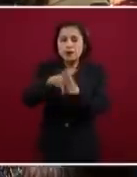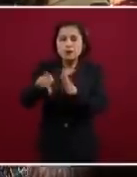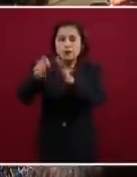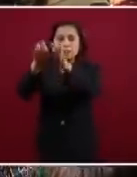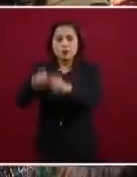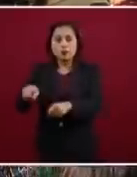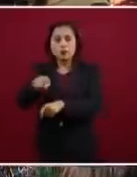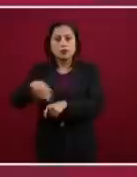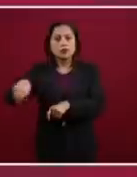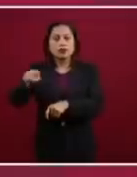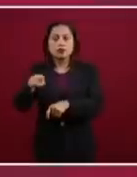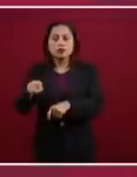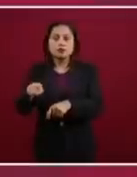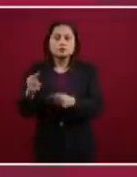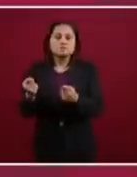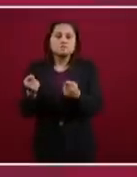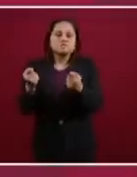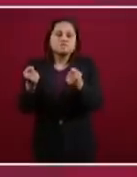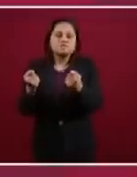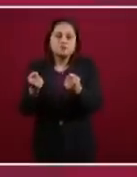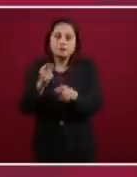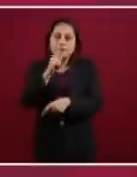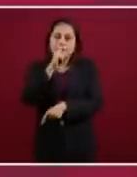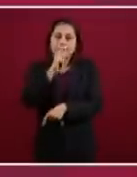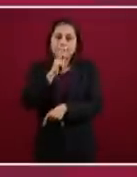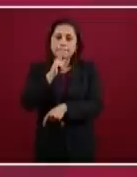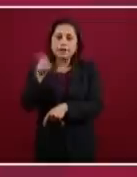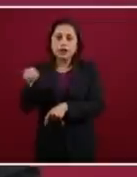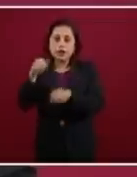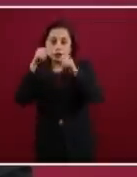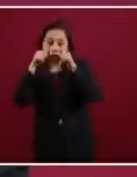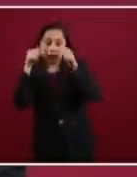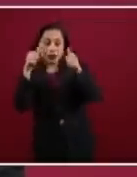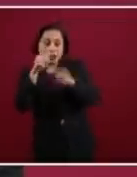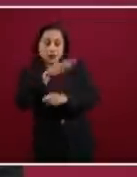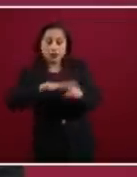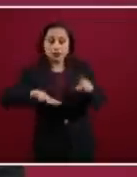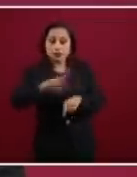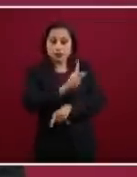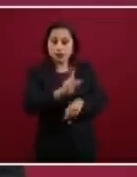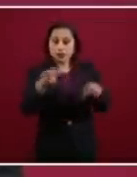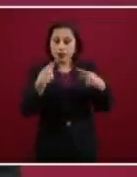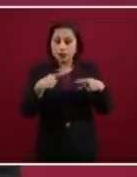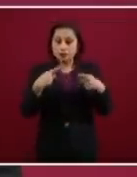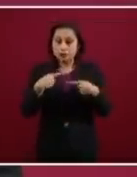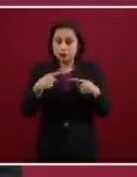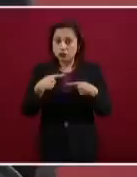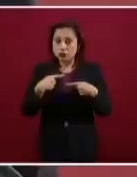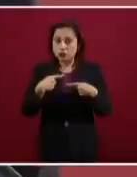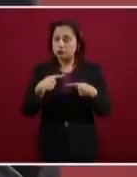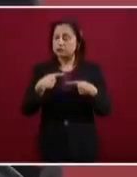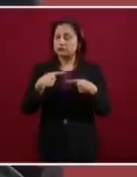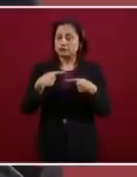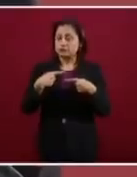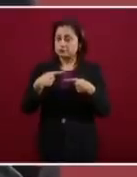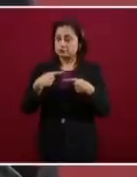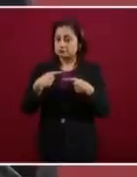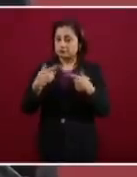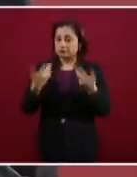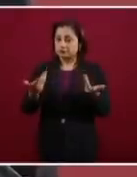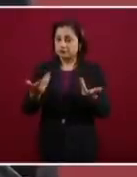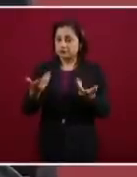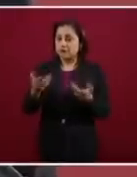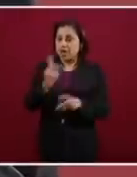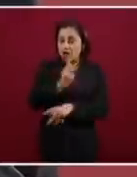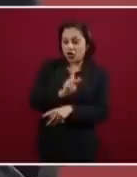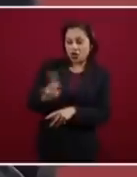no en representación de los ciudadanos desde luego no todos nos vamos a generalizar